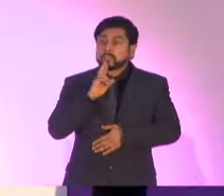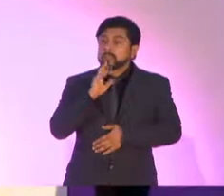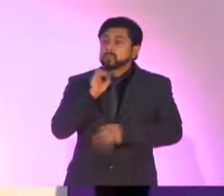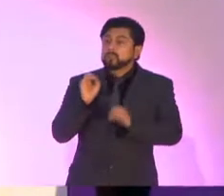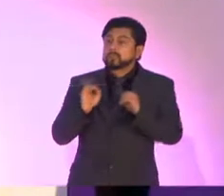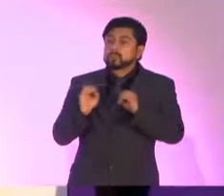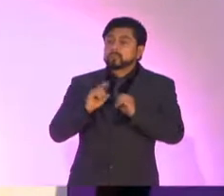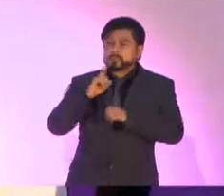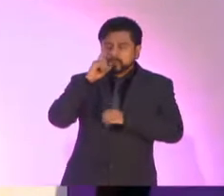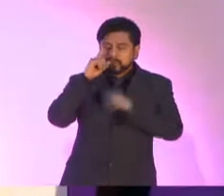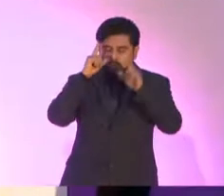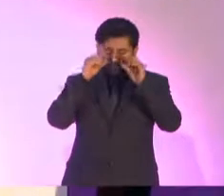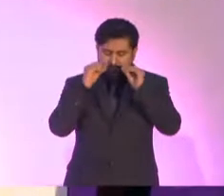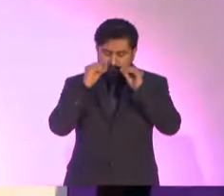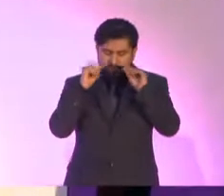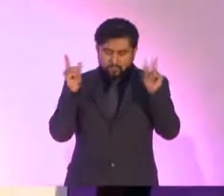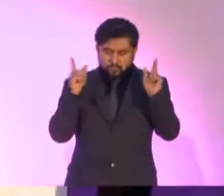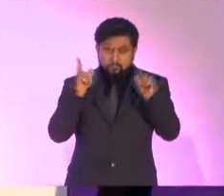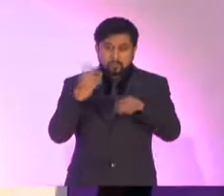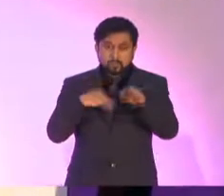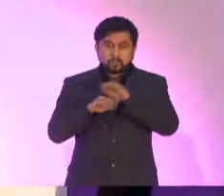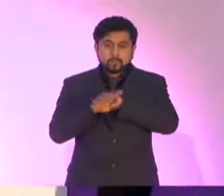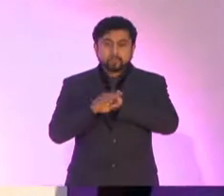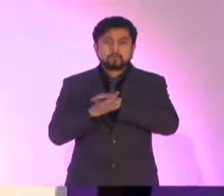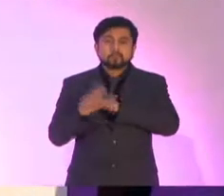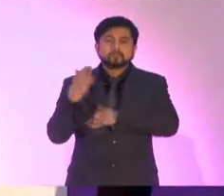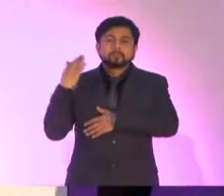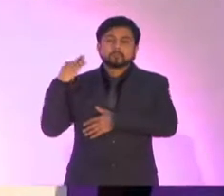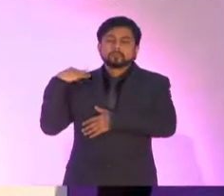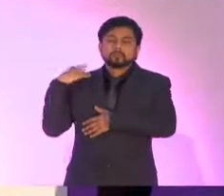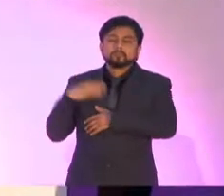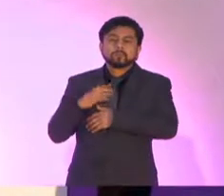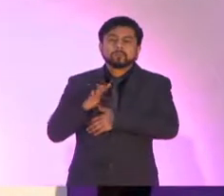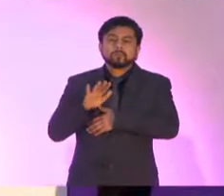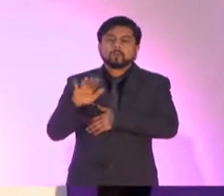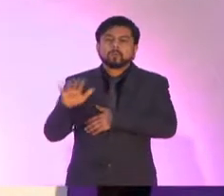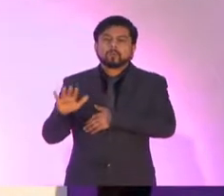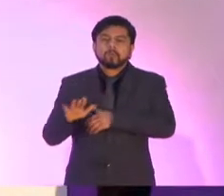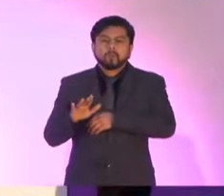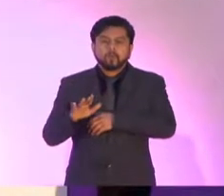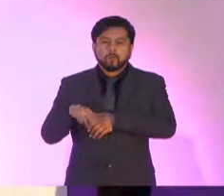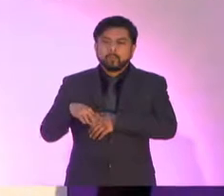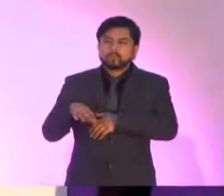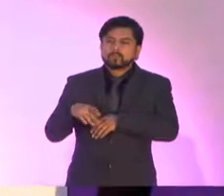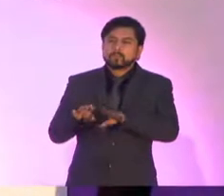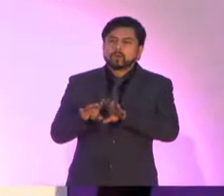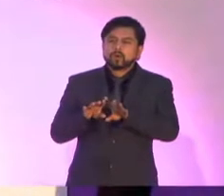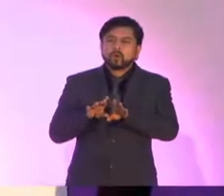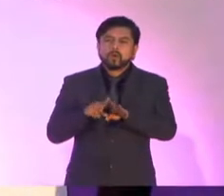hija cerró los ojos y se volvió sobre la espalda, buscando una postura que conocía.